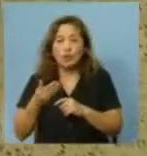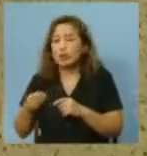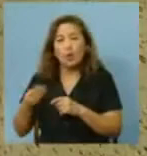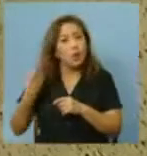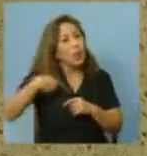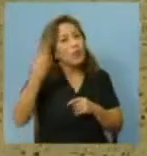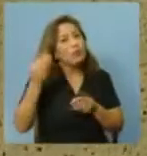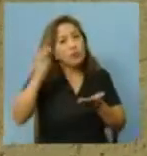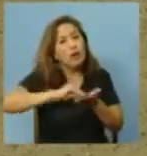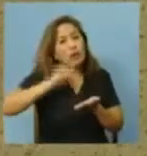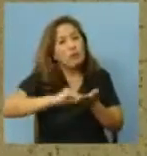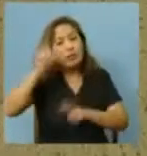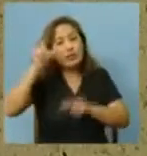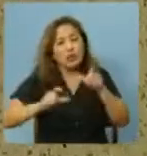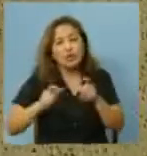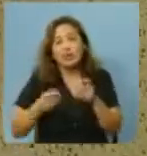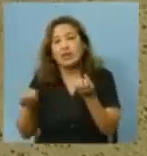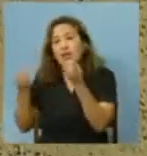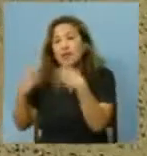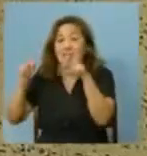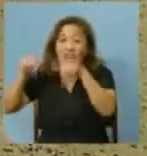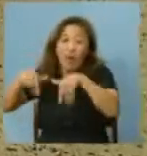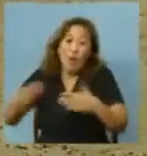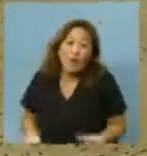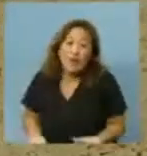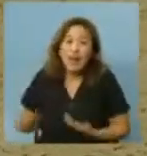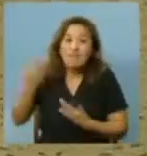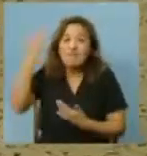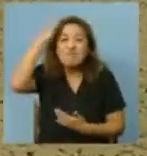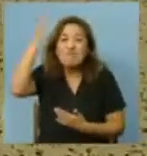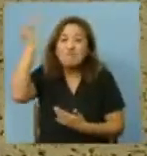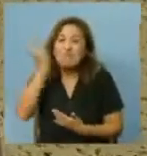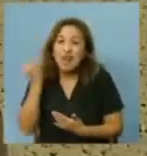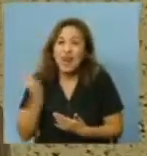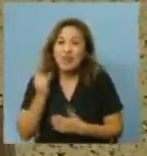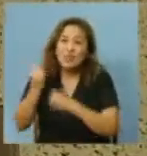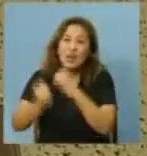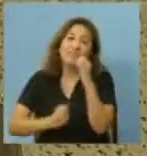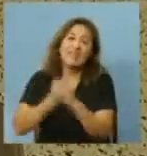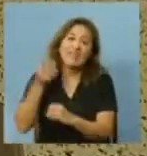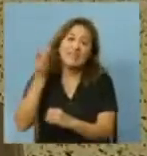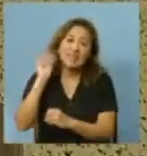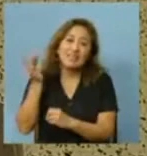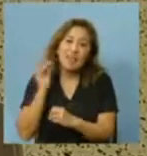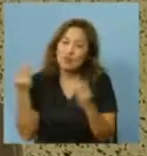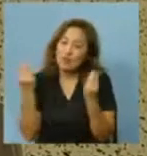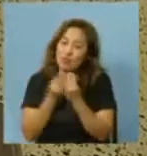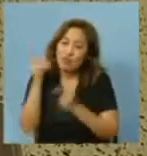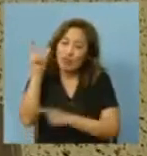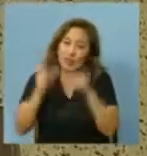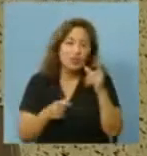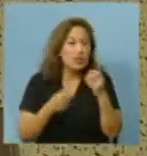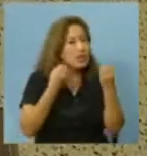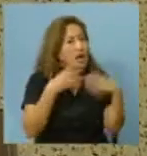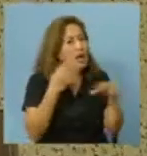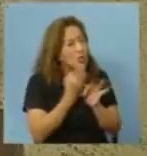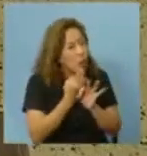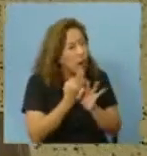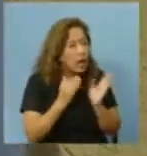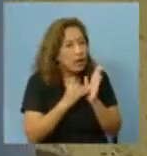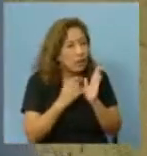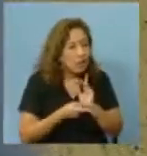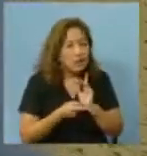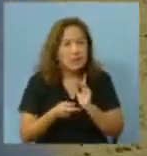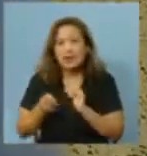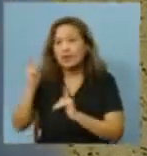la demanda? La demanda empieza a aumentar ahora, justo en marzo y ya hasta diciembre. ¿Por el tema de las clases? Por el tema de las